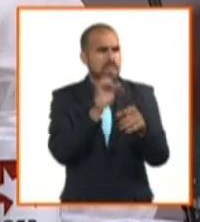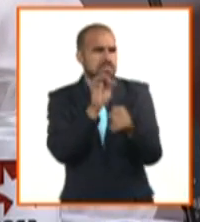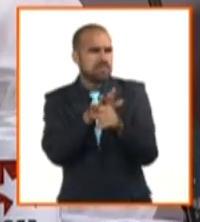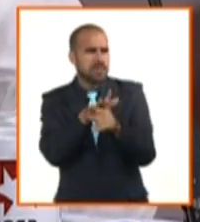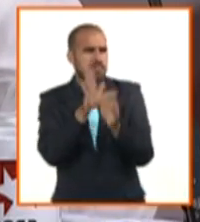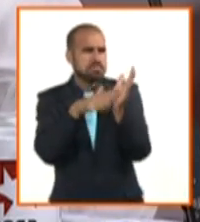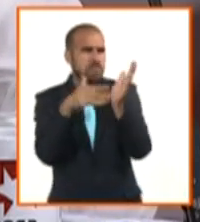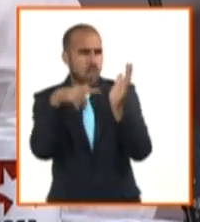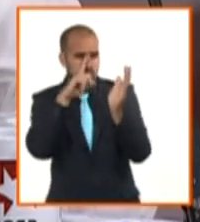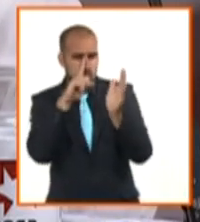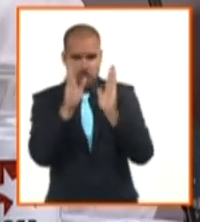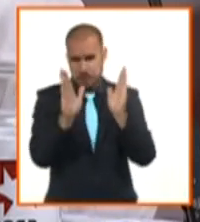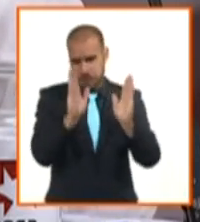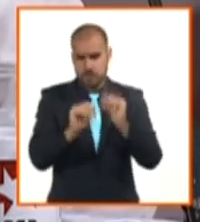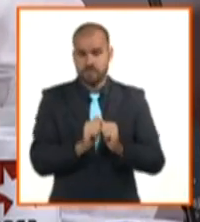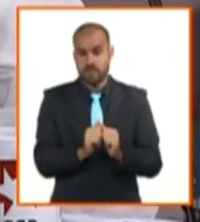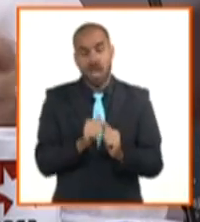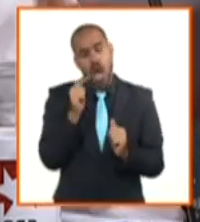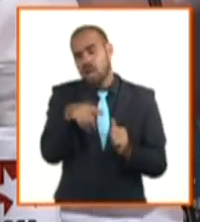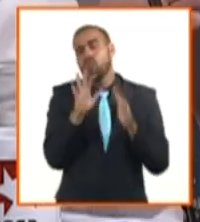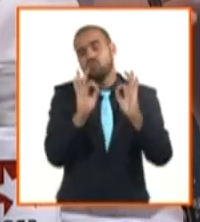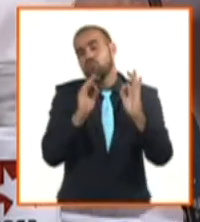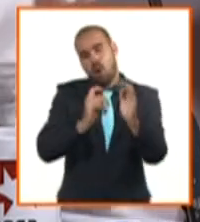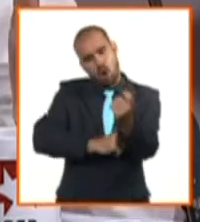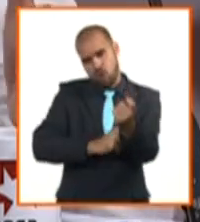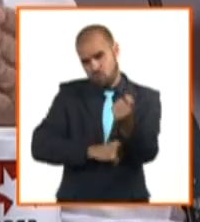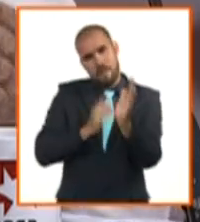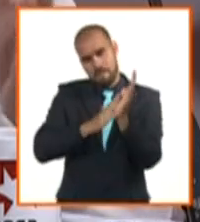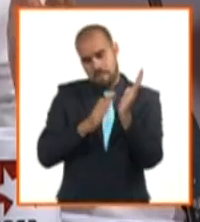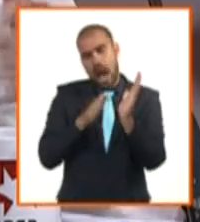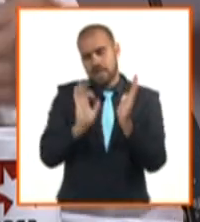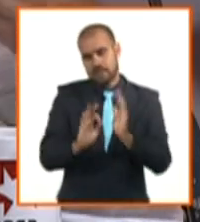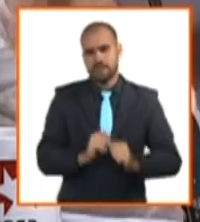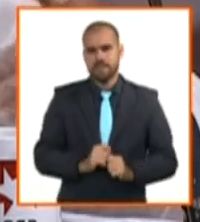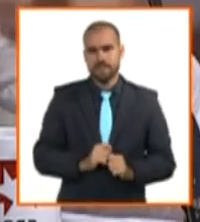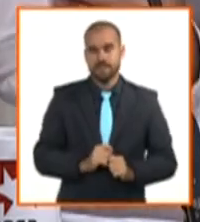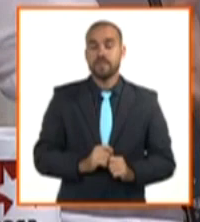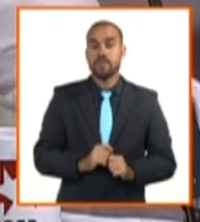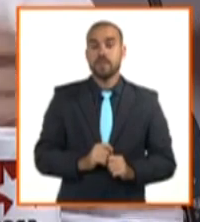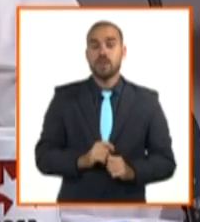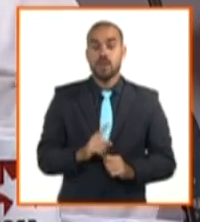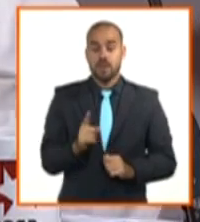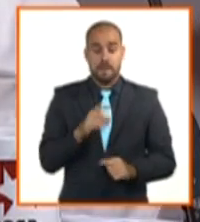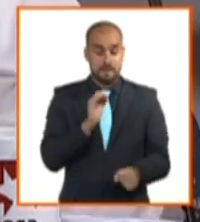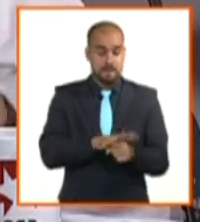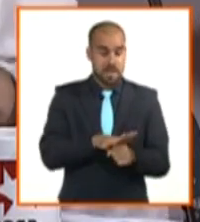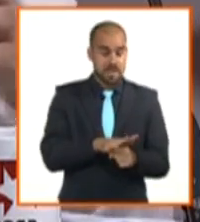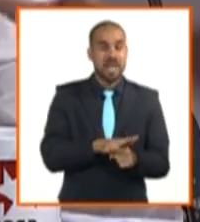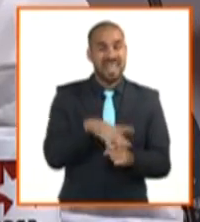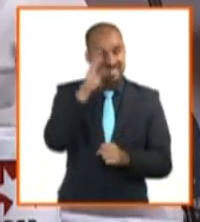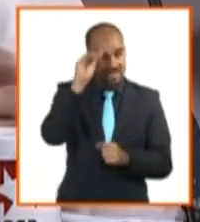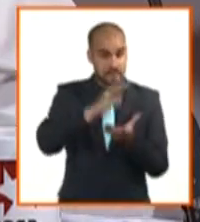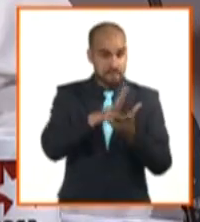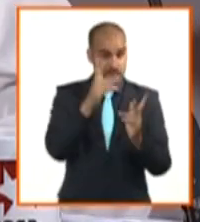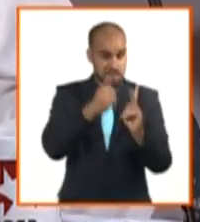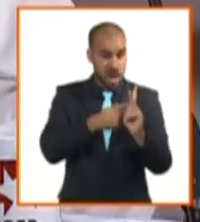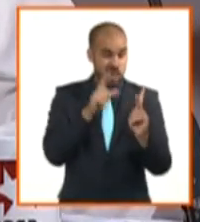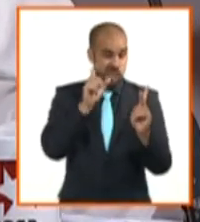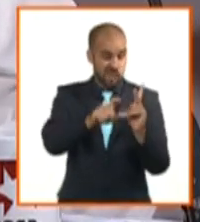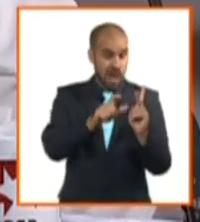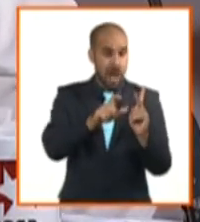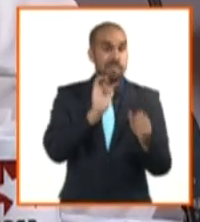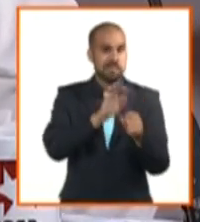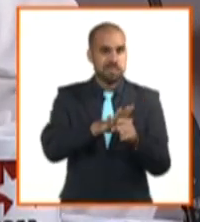característicos en estos meses pero este año ya en la segunda quincena de mayo empezaron a incrementarse las precipitaciones y todo lo largo del